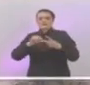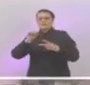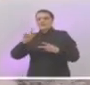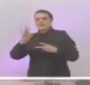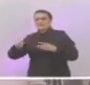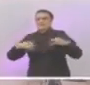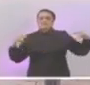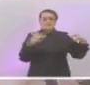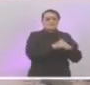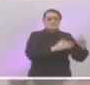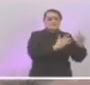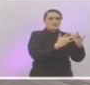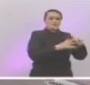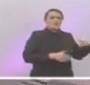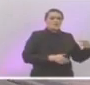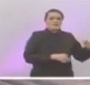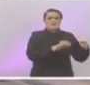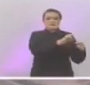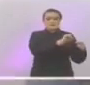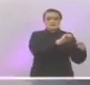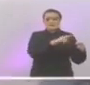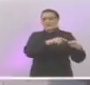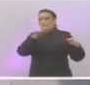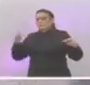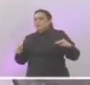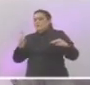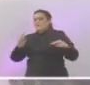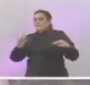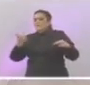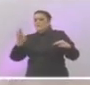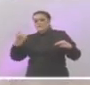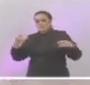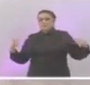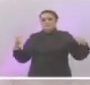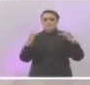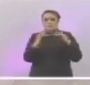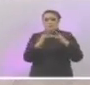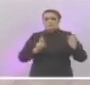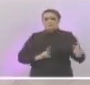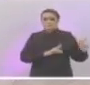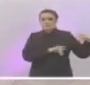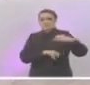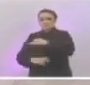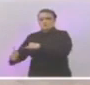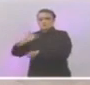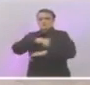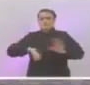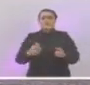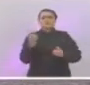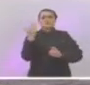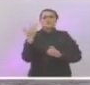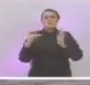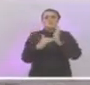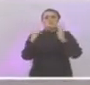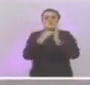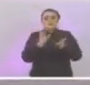la conexión del río Santiago con el periférico. Además, se invierten 550 millones de pesos en la construcción de un